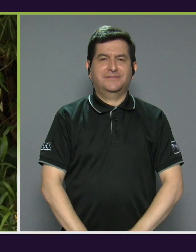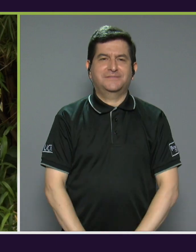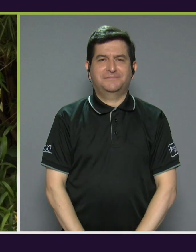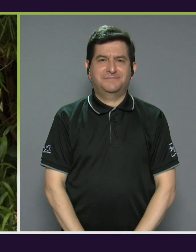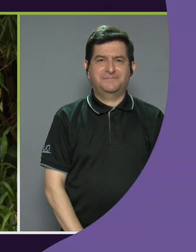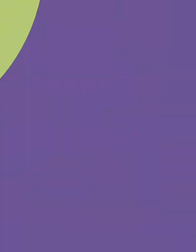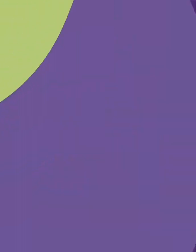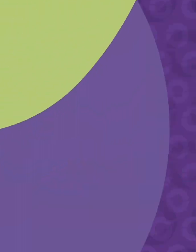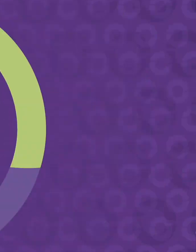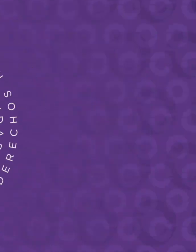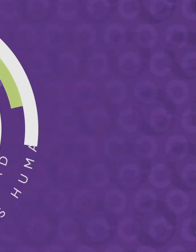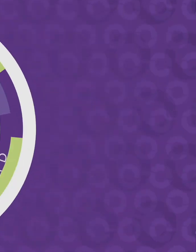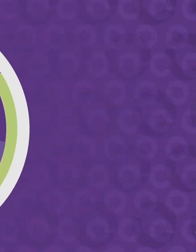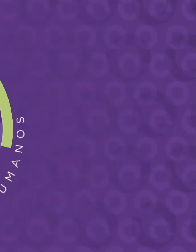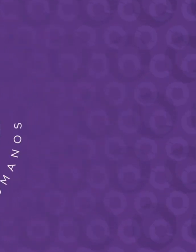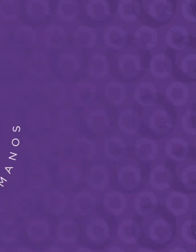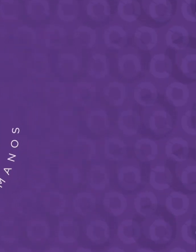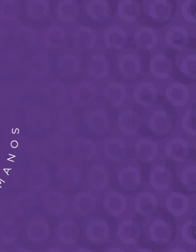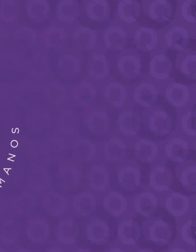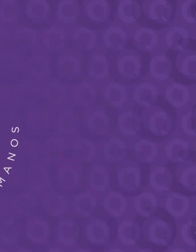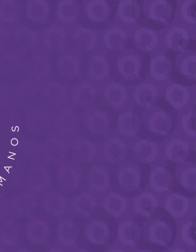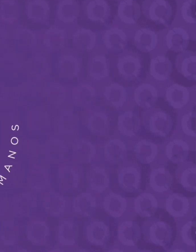discapacidad.